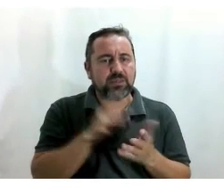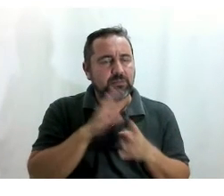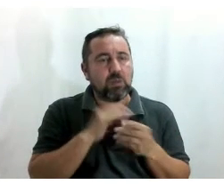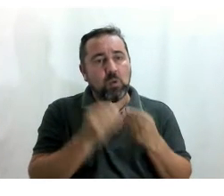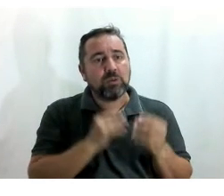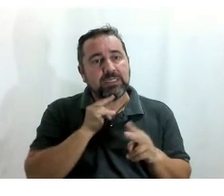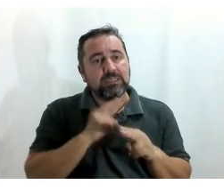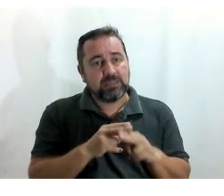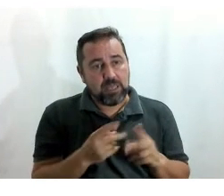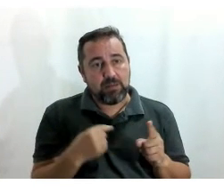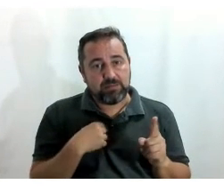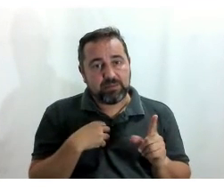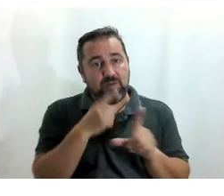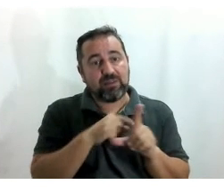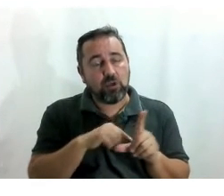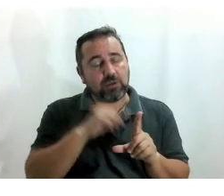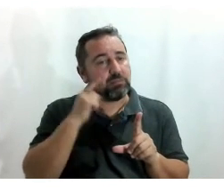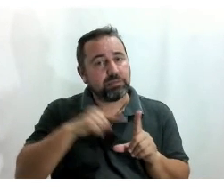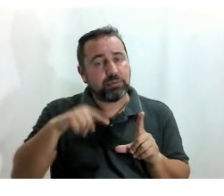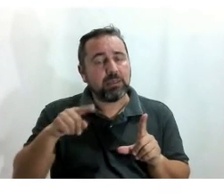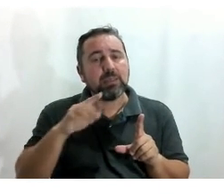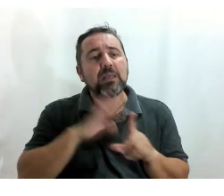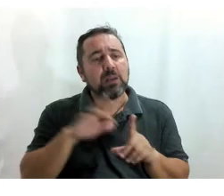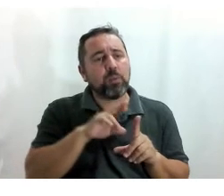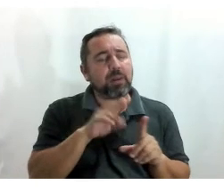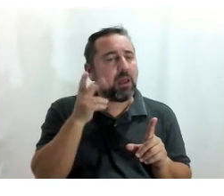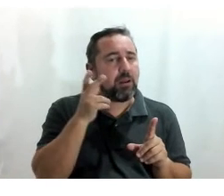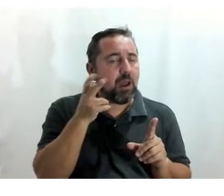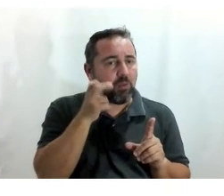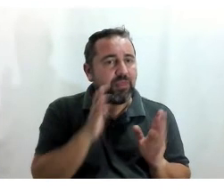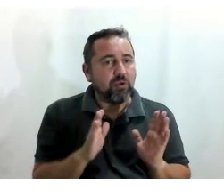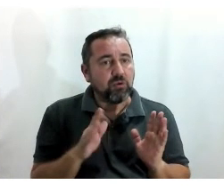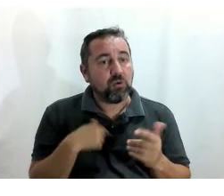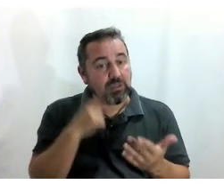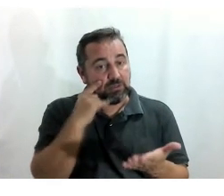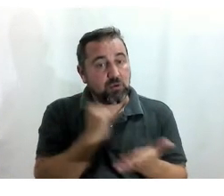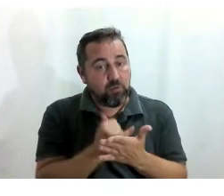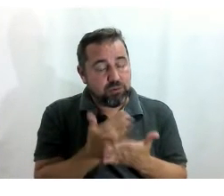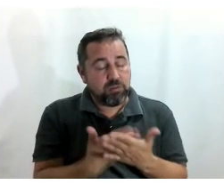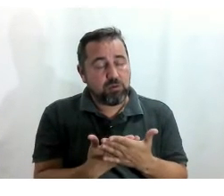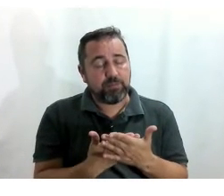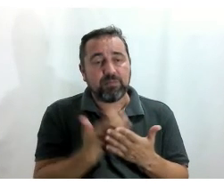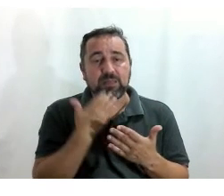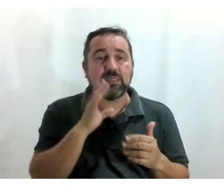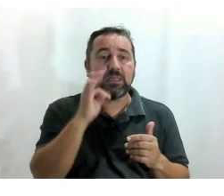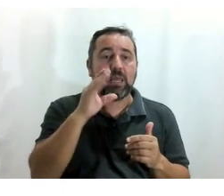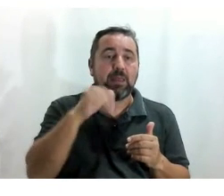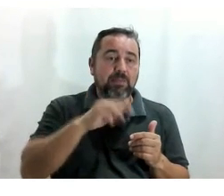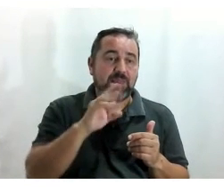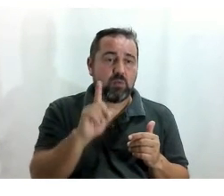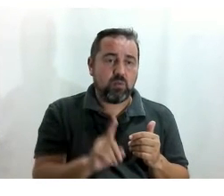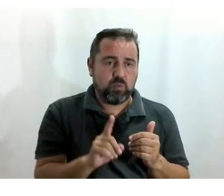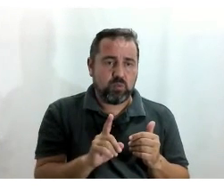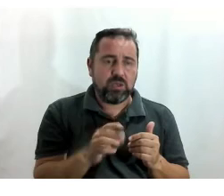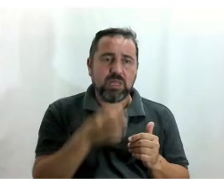utilizados, la audición. Se comprobó si este TMC1 exógeno no